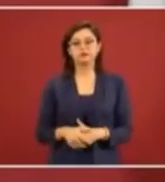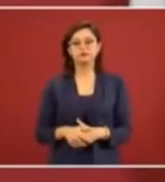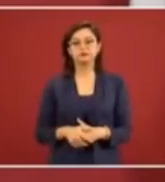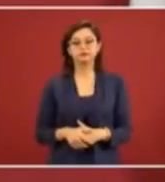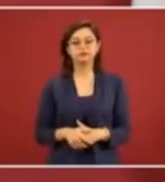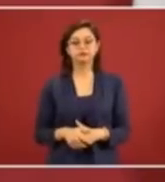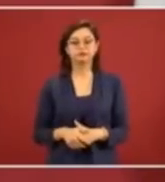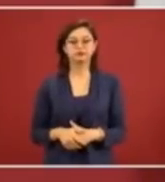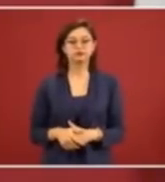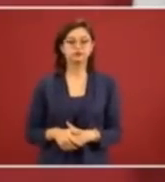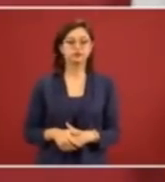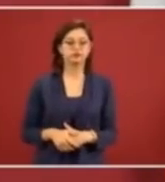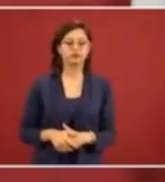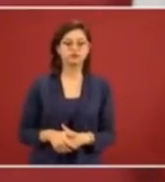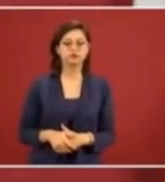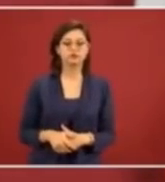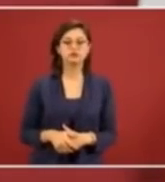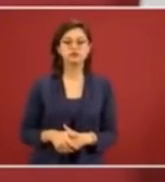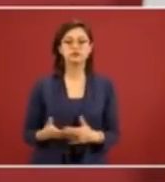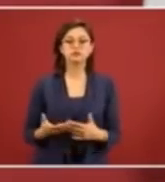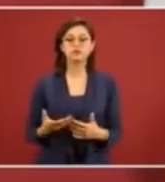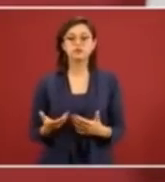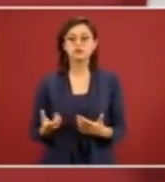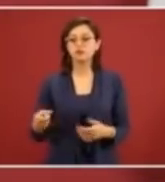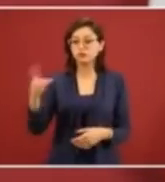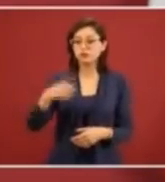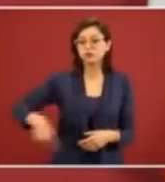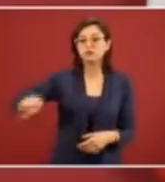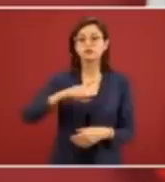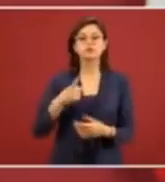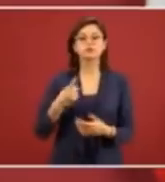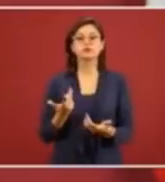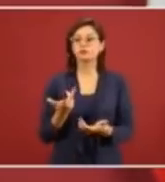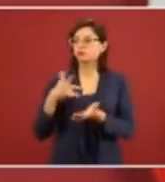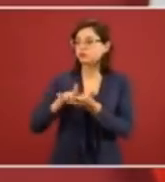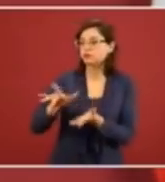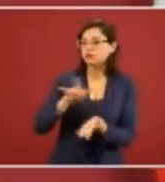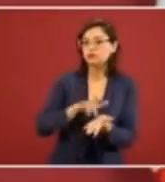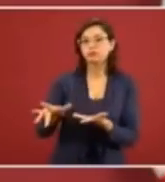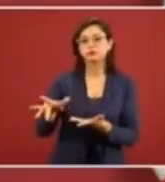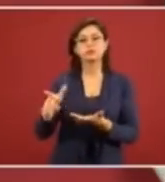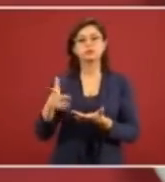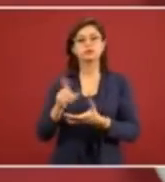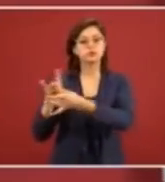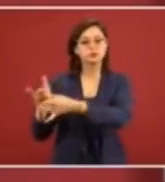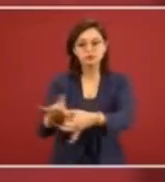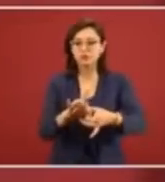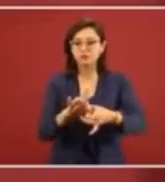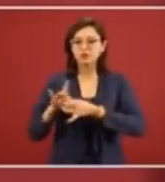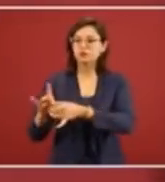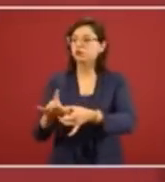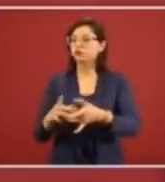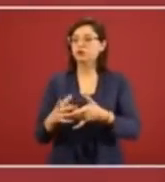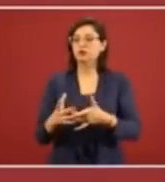la expresión solidaria, fraterna de mexicanos.